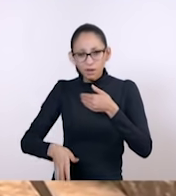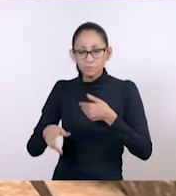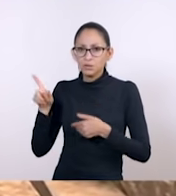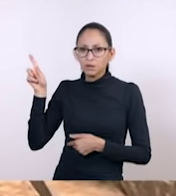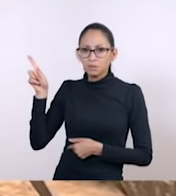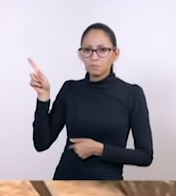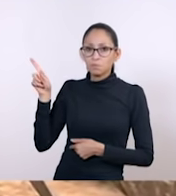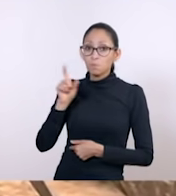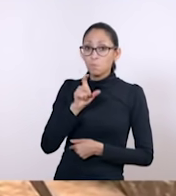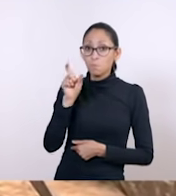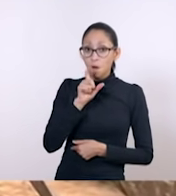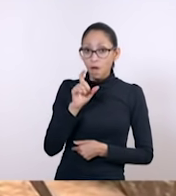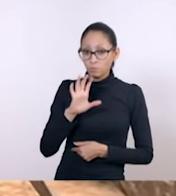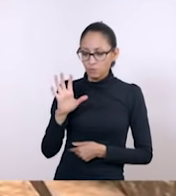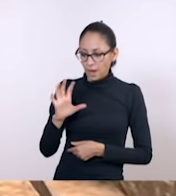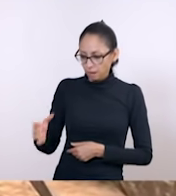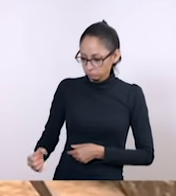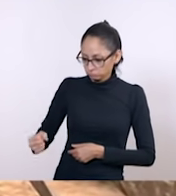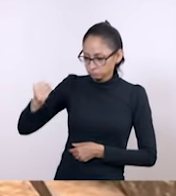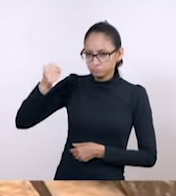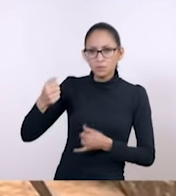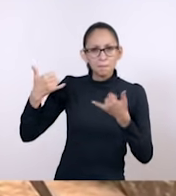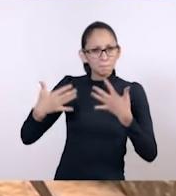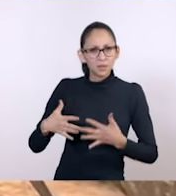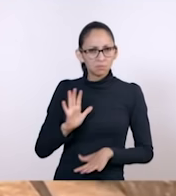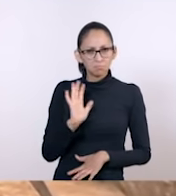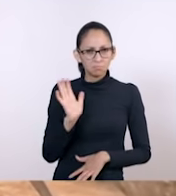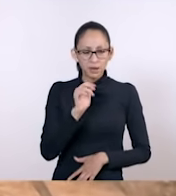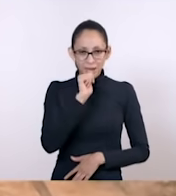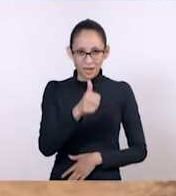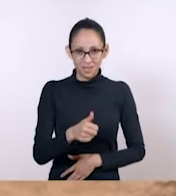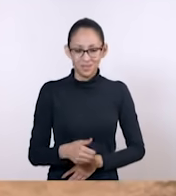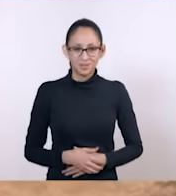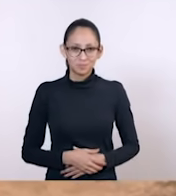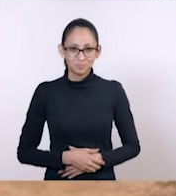tiene también. Y cuando lo agarramos ya no pesa ya.